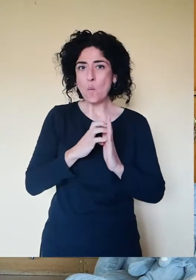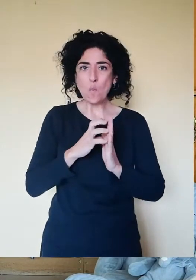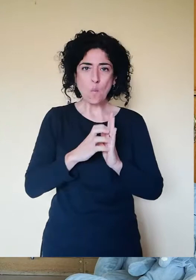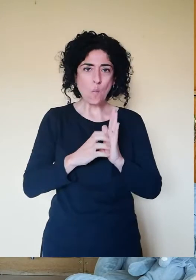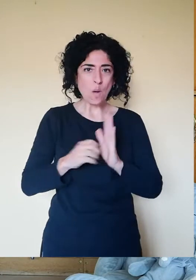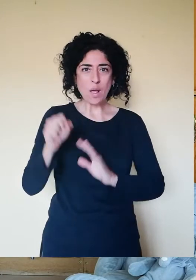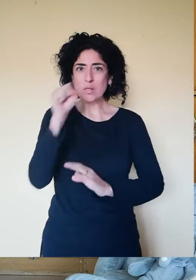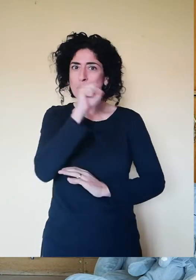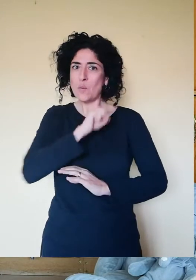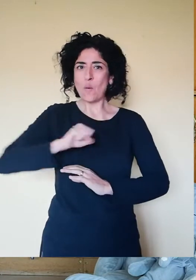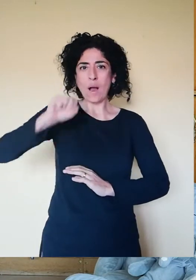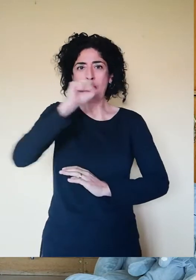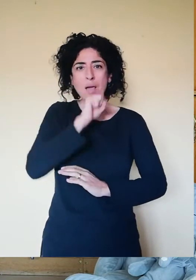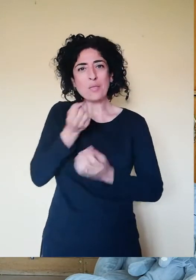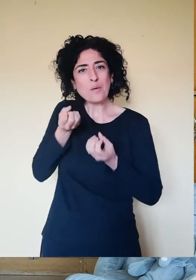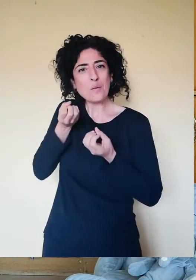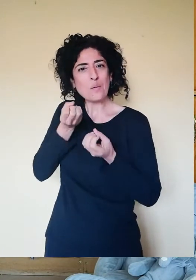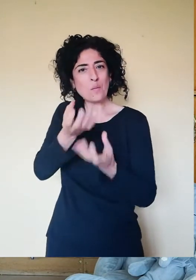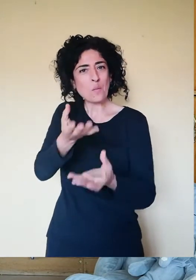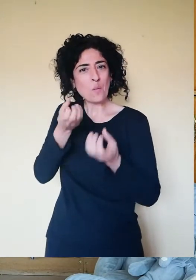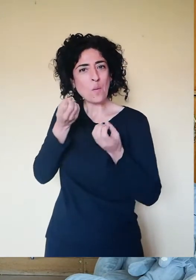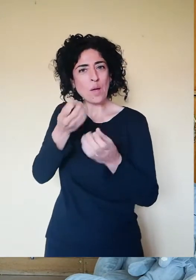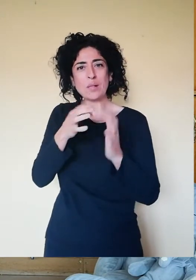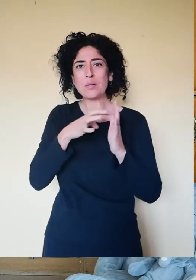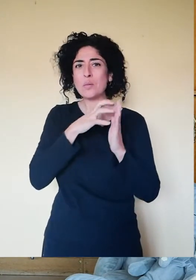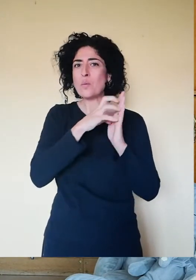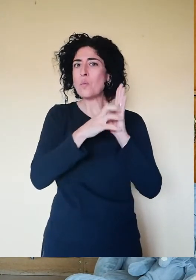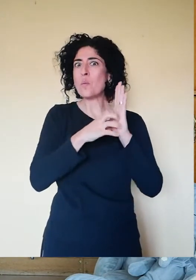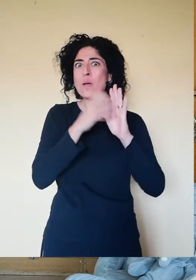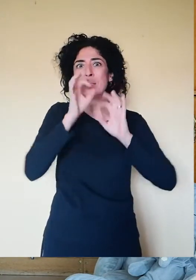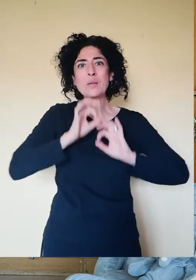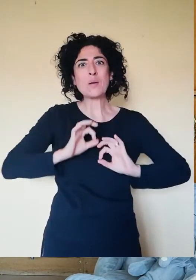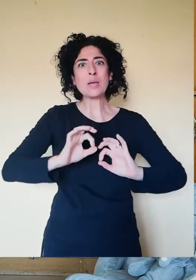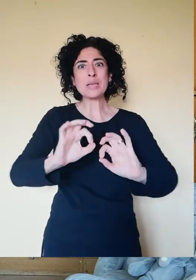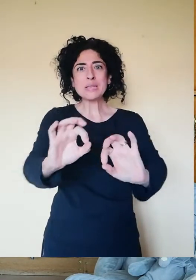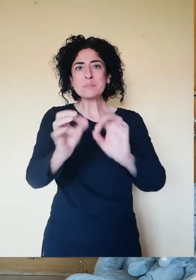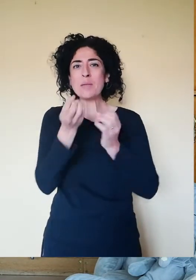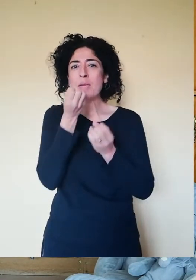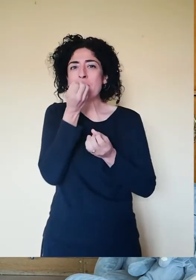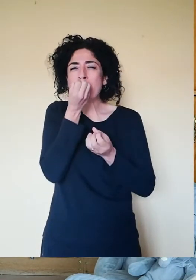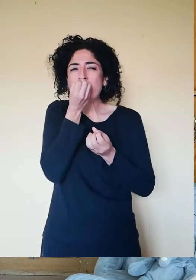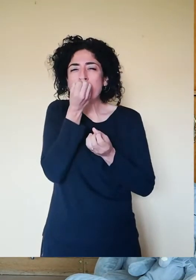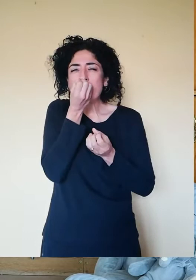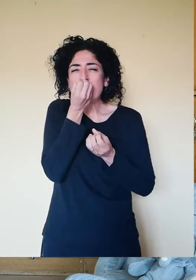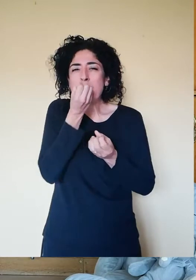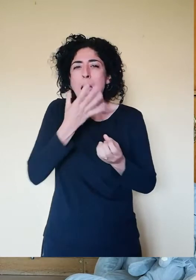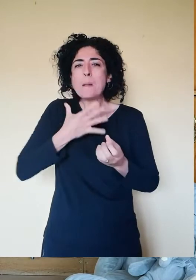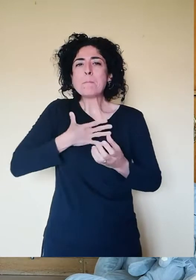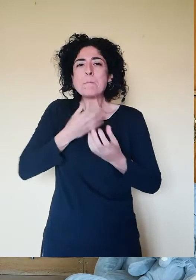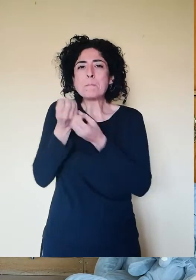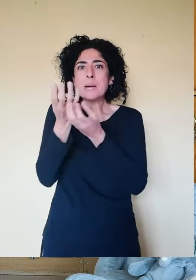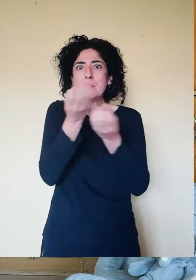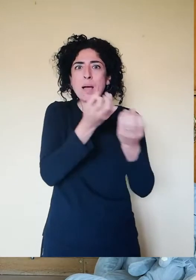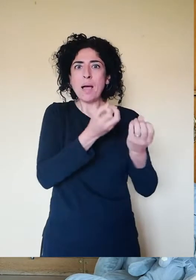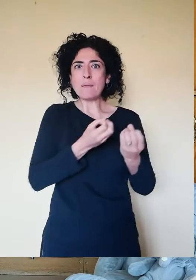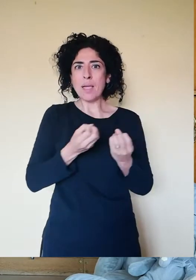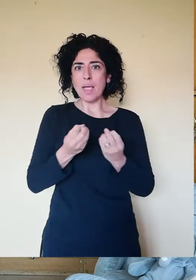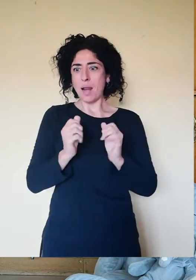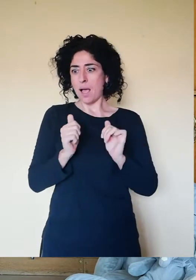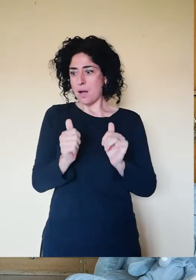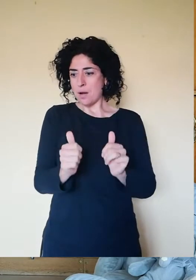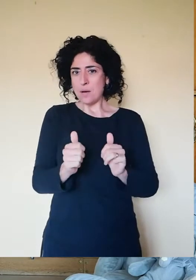un cuento para cantar y contar. Es el cuento de la primavera, porque acabamos de empezar la primavera. Y mira, mira,